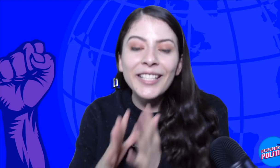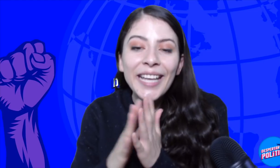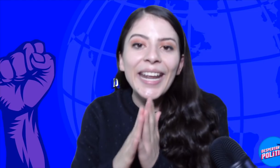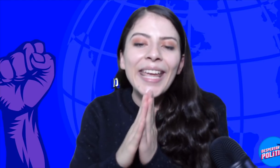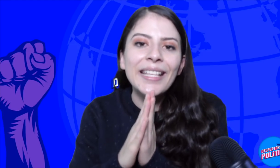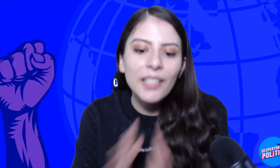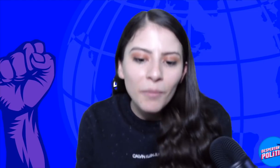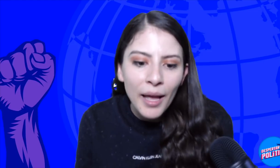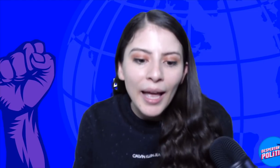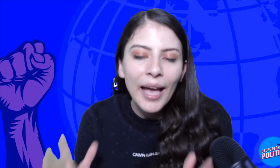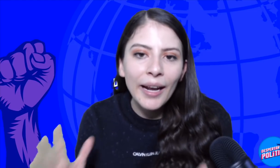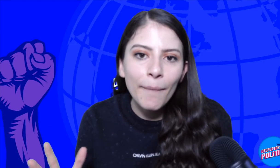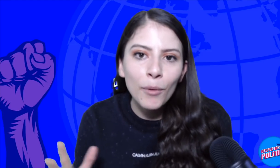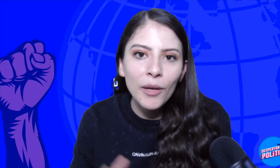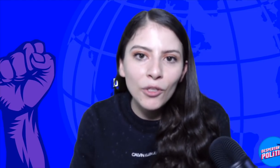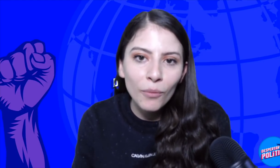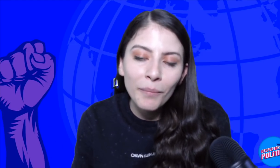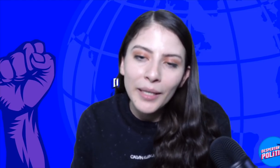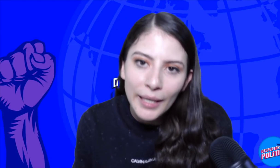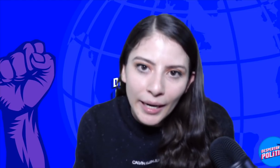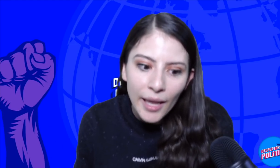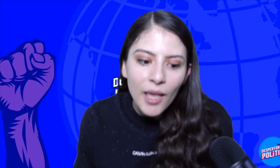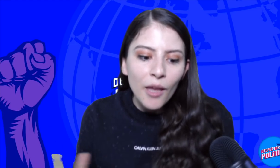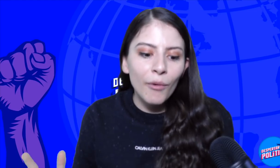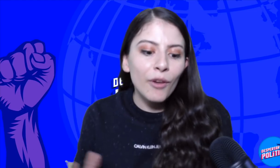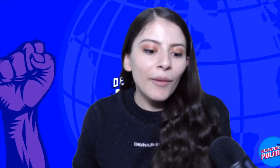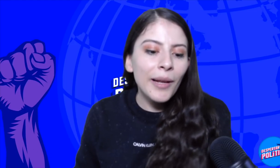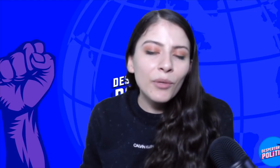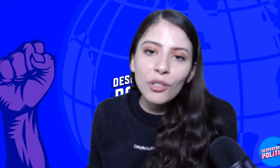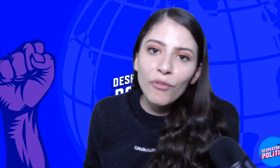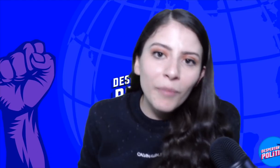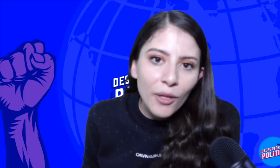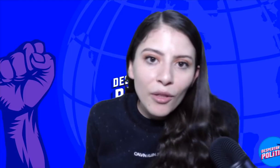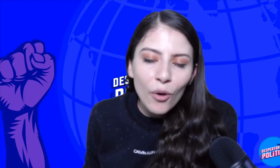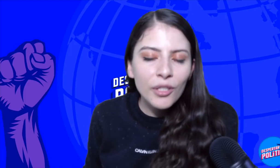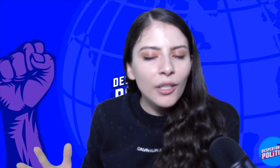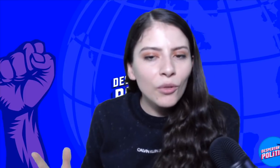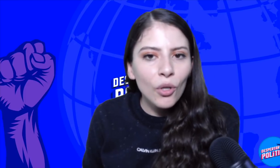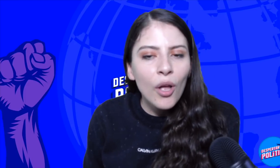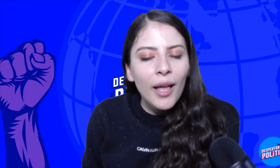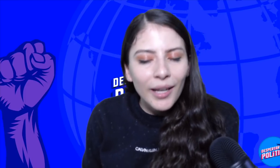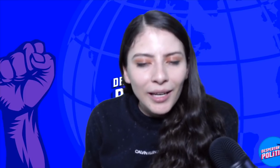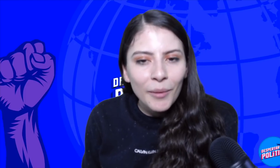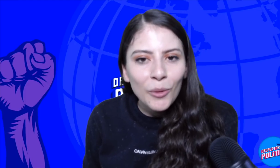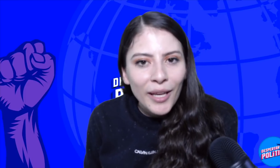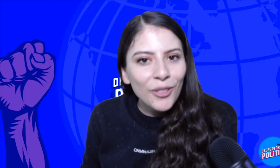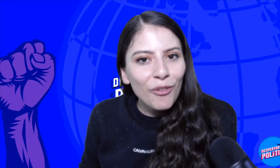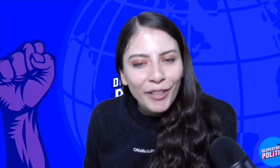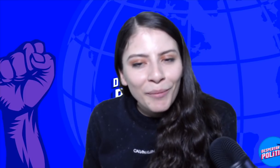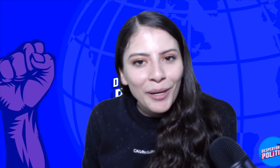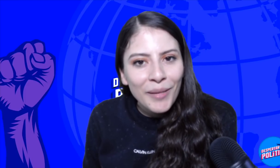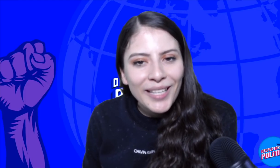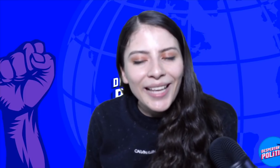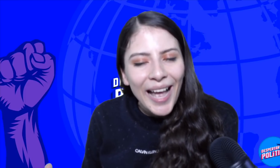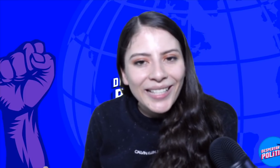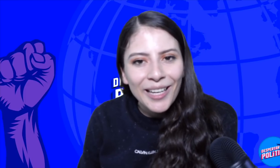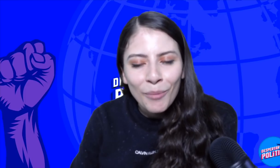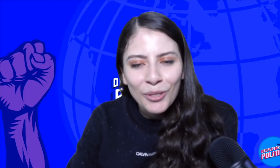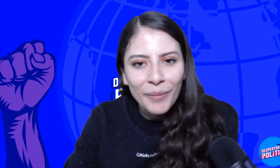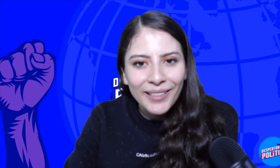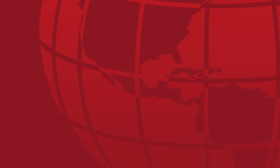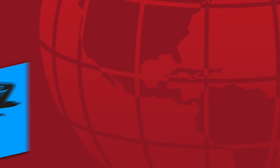libre se va a echar encima la gran población mexicana es bueno familia pues este fue el vídeo de hoy si te gustó regálame yo soy fátima ramírez